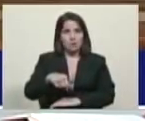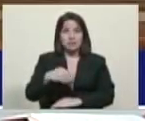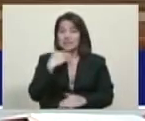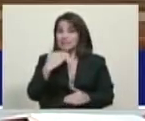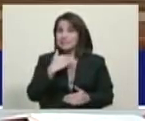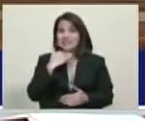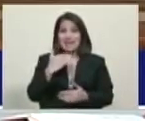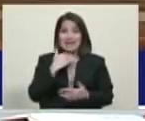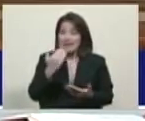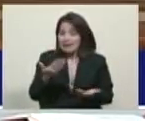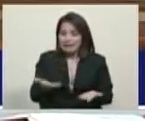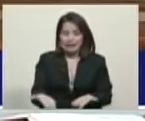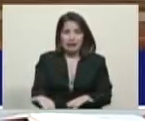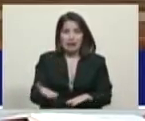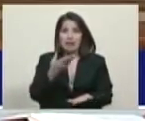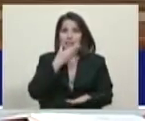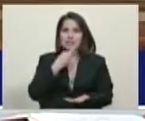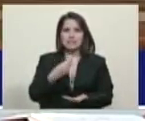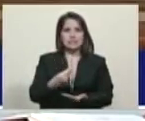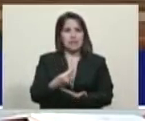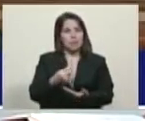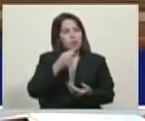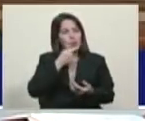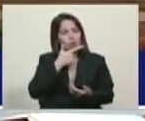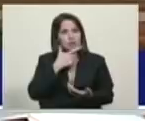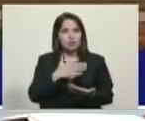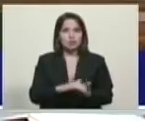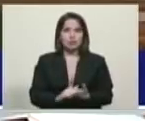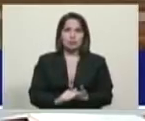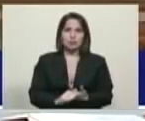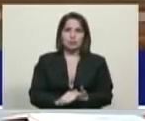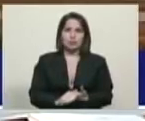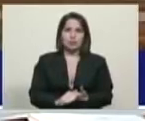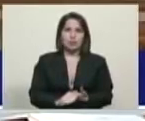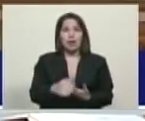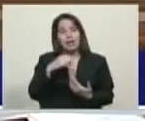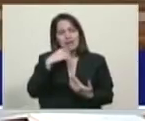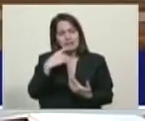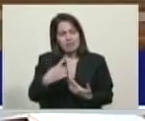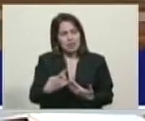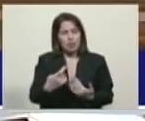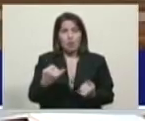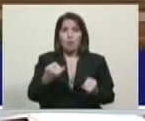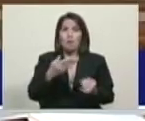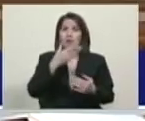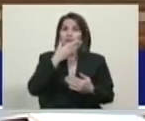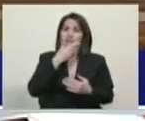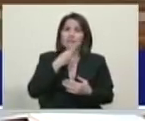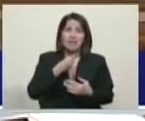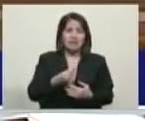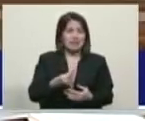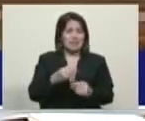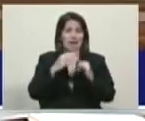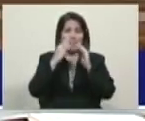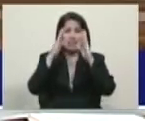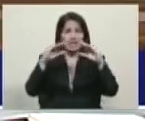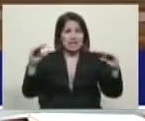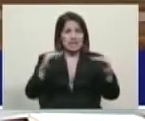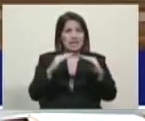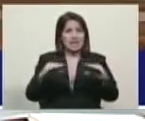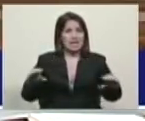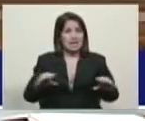acerca diciembre bonito. Les digo, vamos a tener unas navidades buenas,